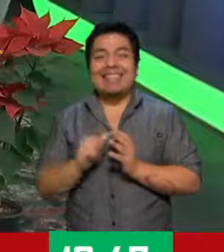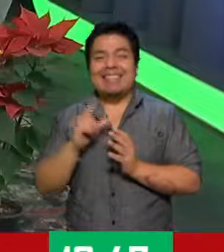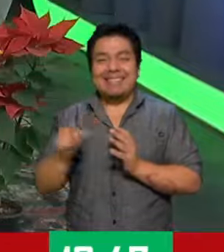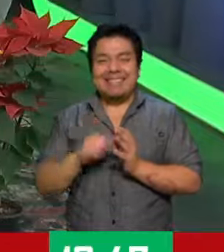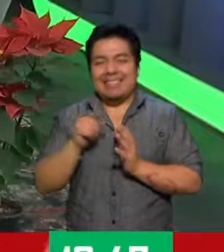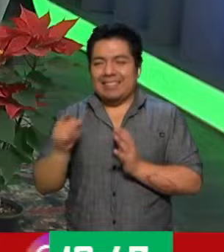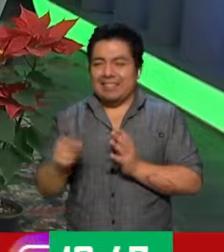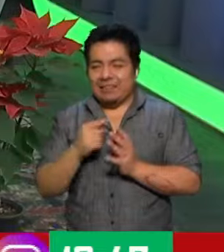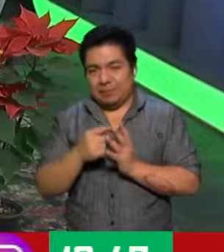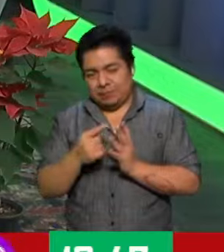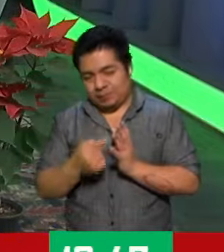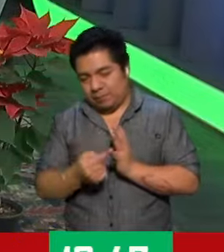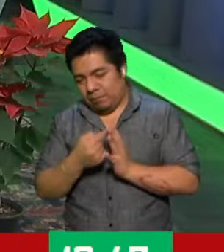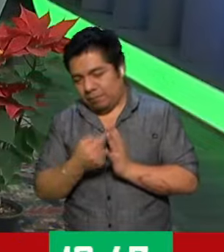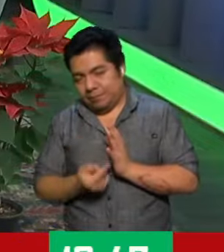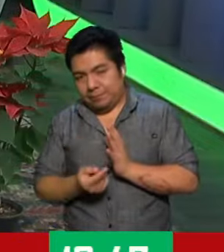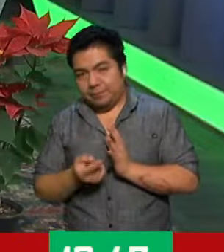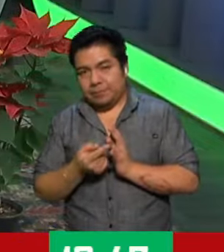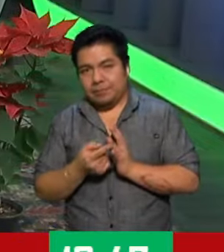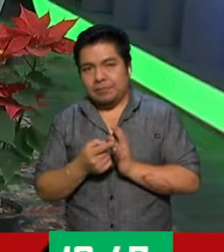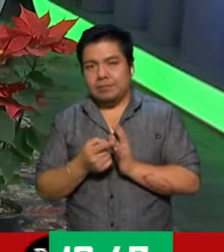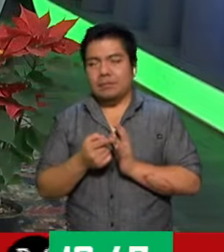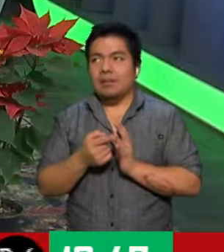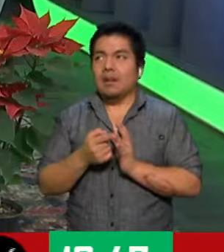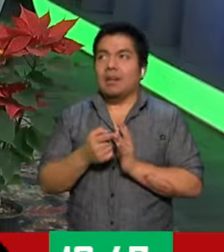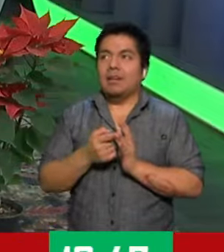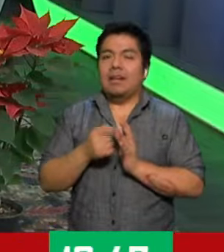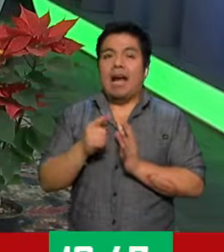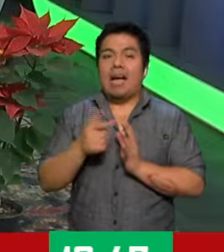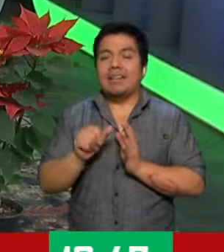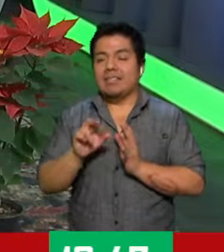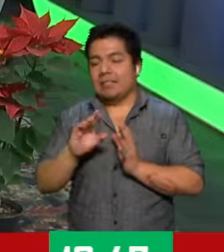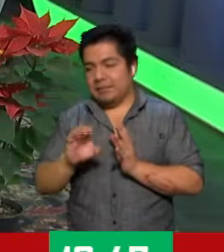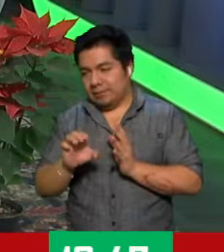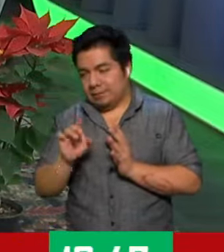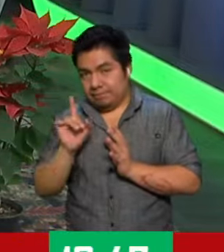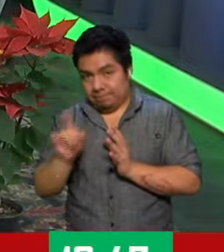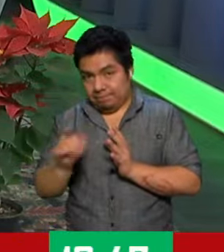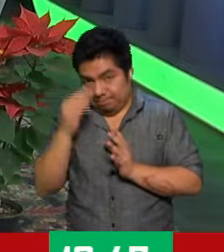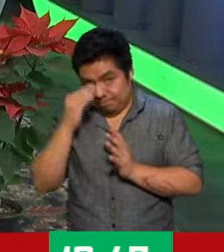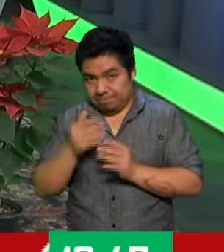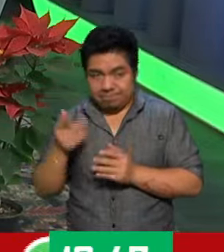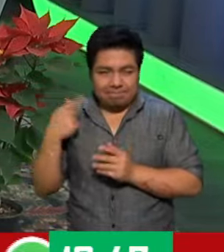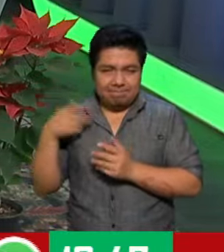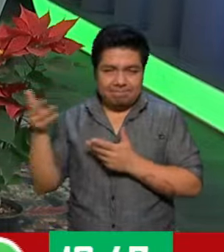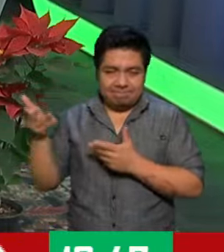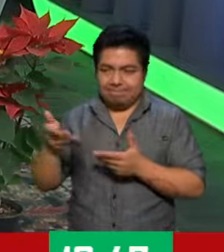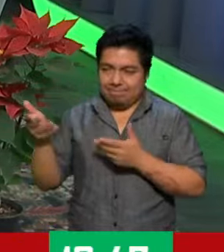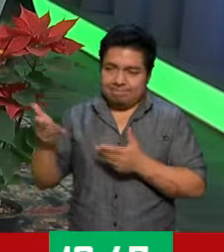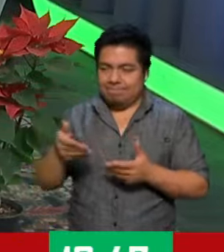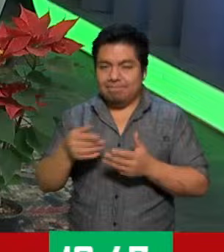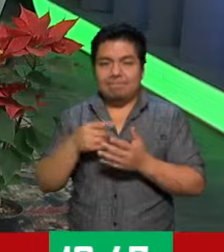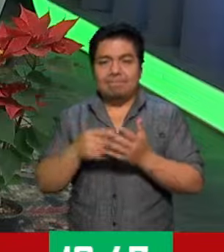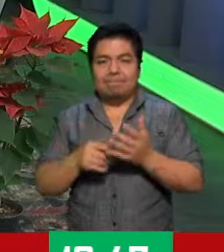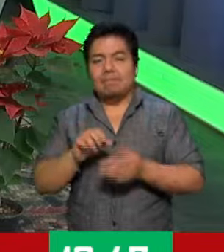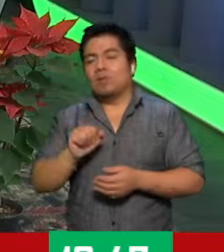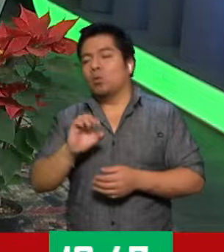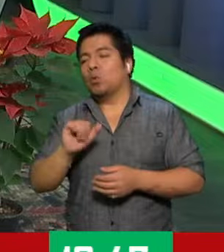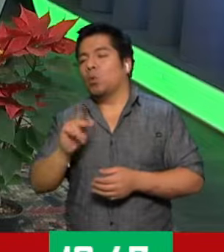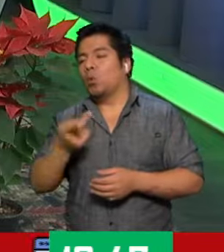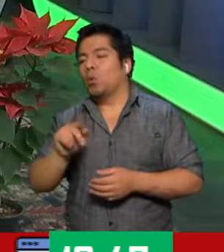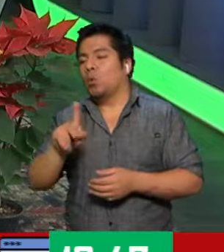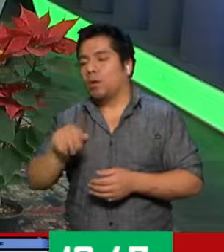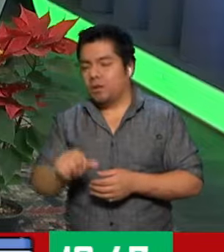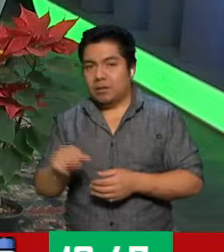estar DJ Iquiriqui. Y quedarse. Él va a estar ahí recibiendo a la gente. Y también va a estar Suculenta, que es una